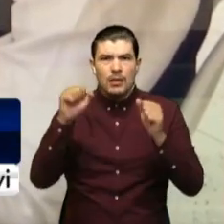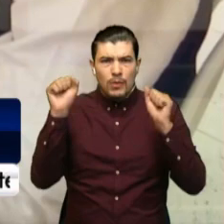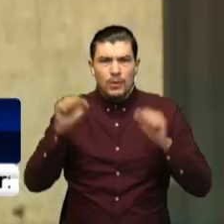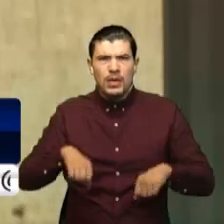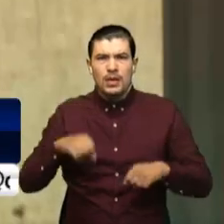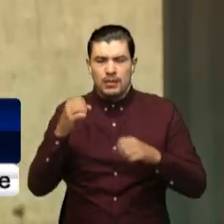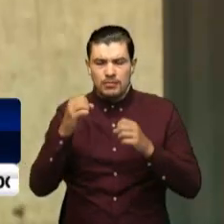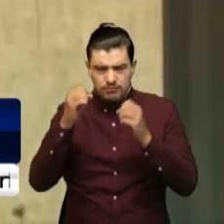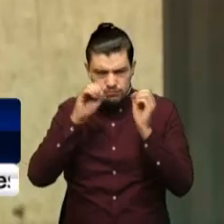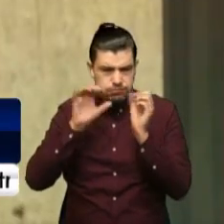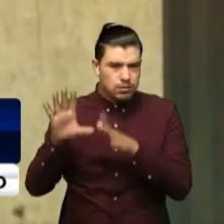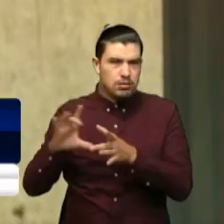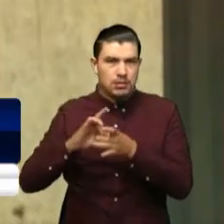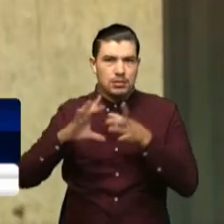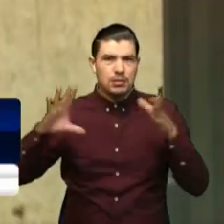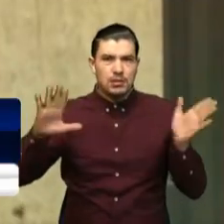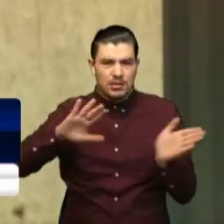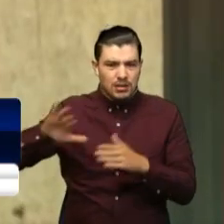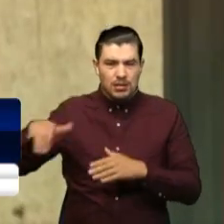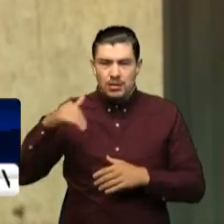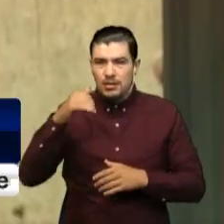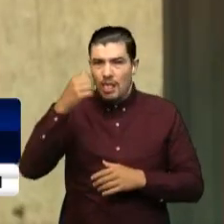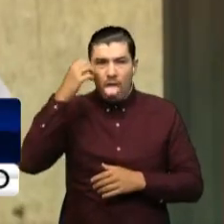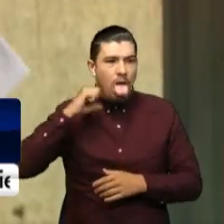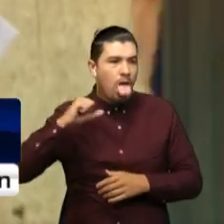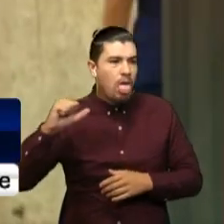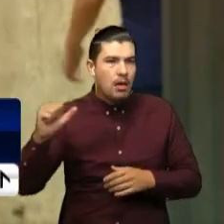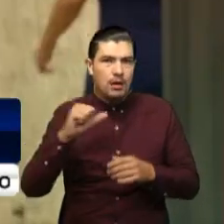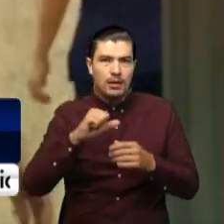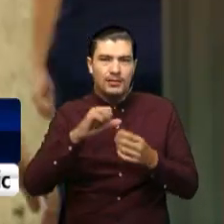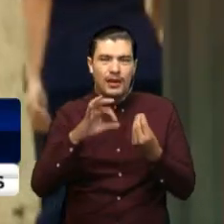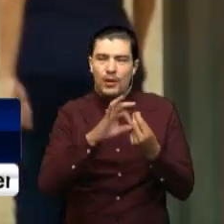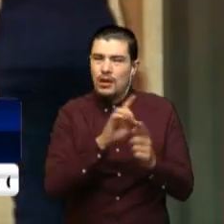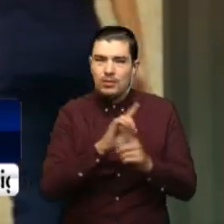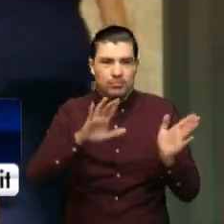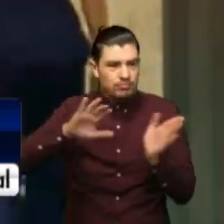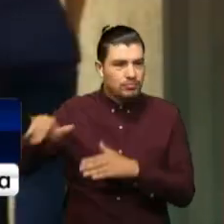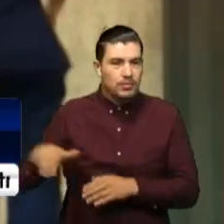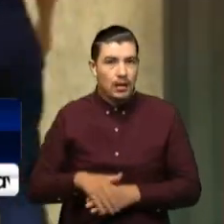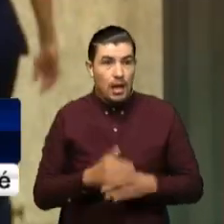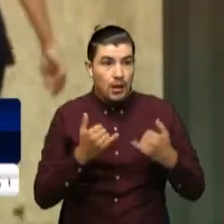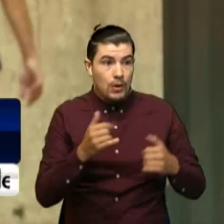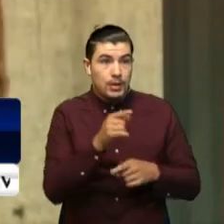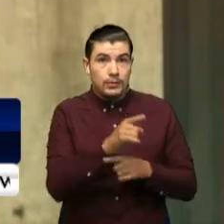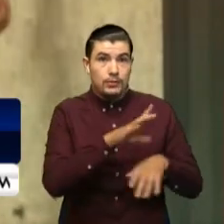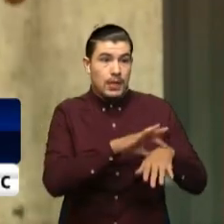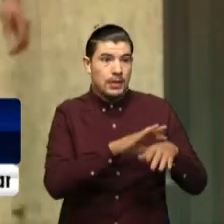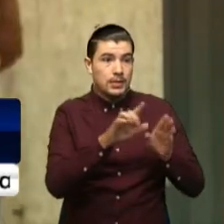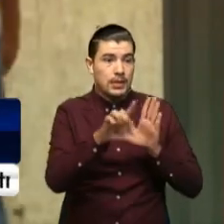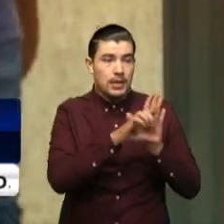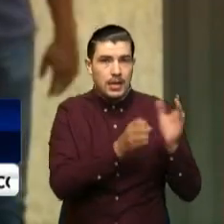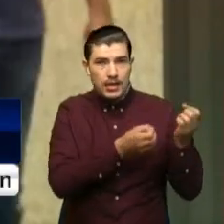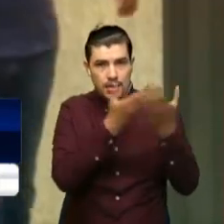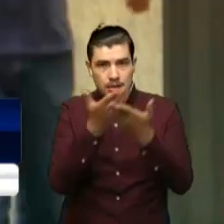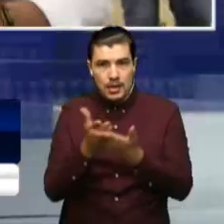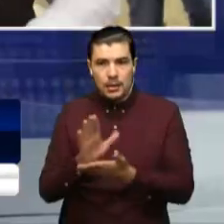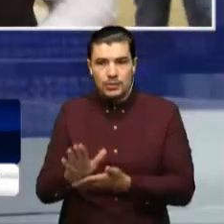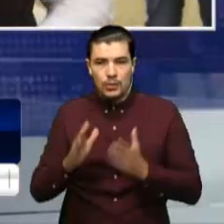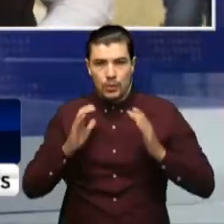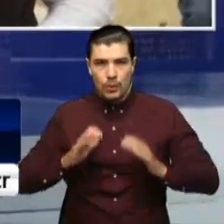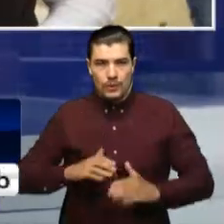adicción ahora se espera que medicina legal entregue el cuerpo de la bebé para darle cristiana sepultura